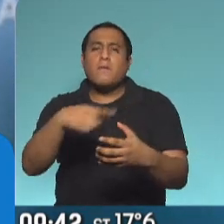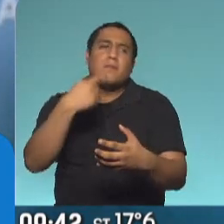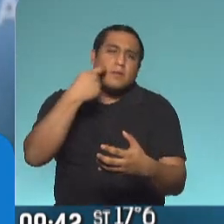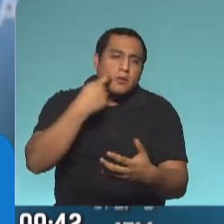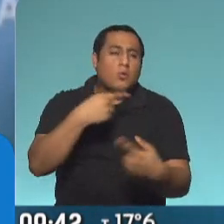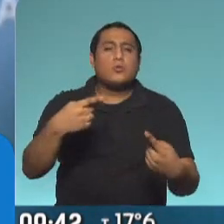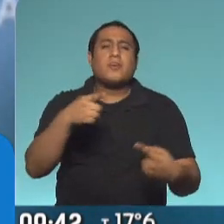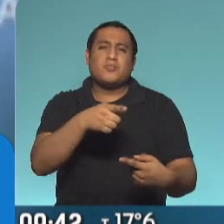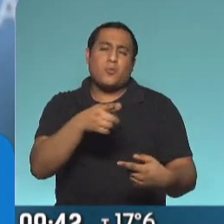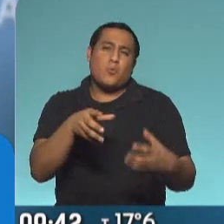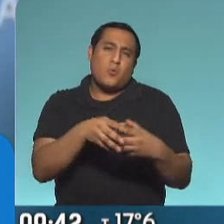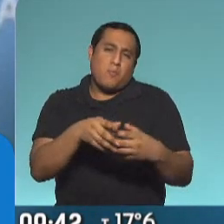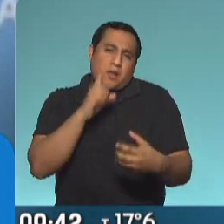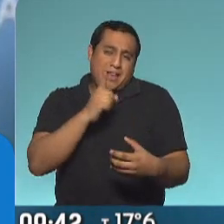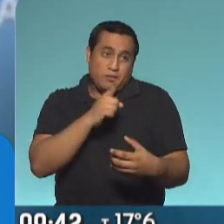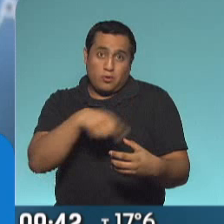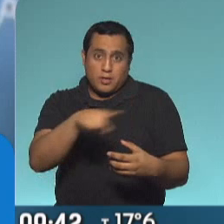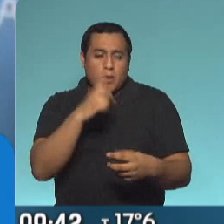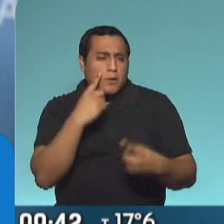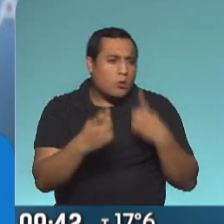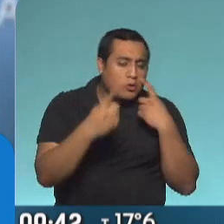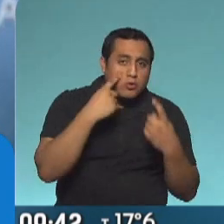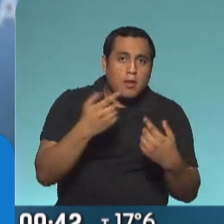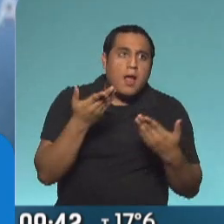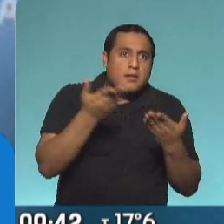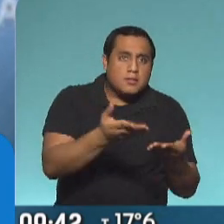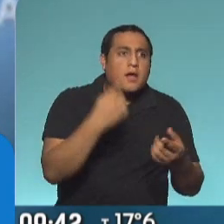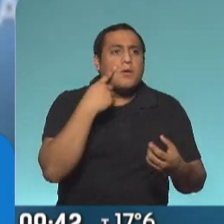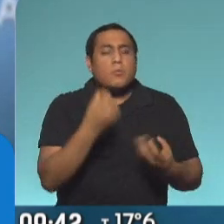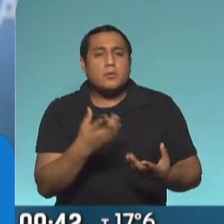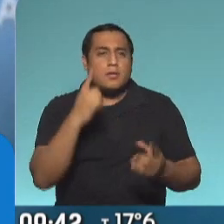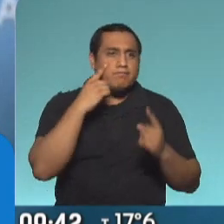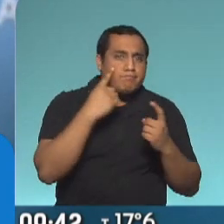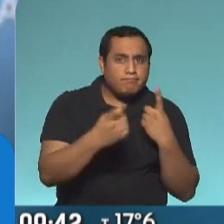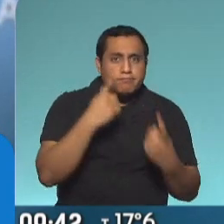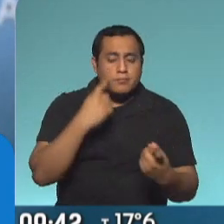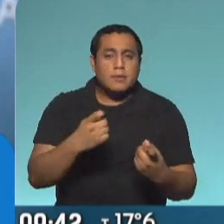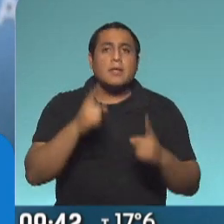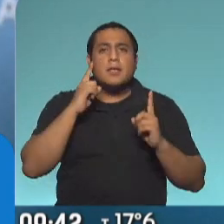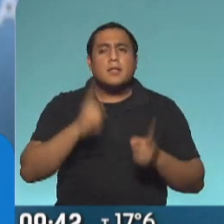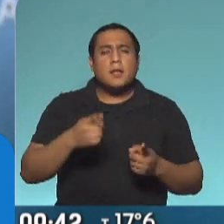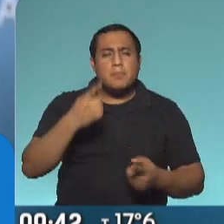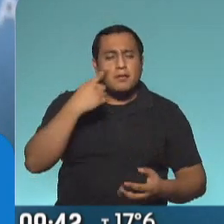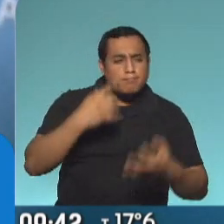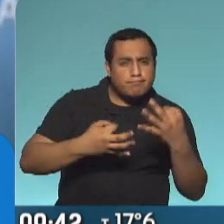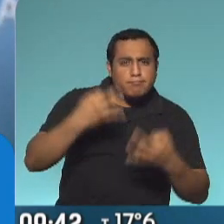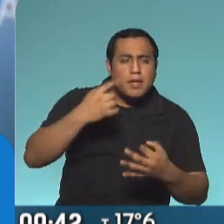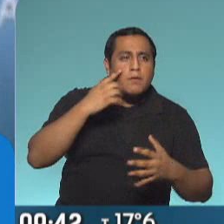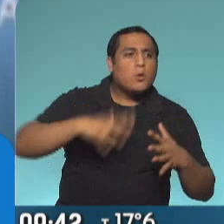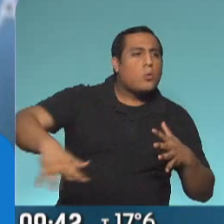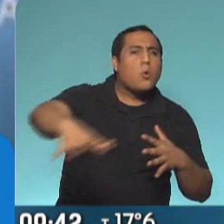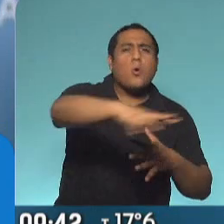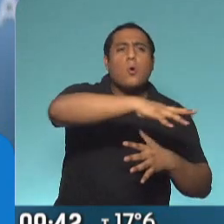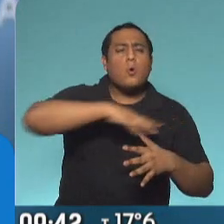poder brindarles información y monitorear cómo están sino también haciendo un estudio serológico del barrio